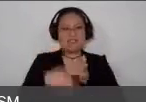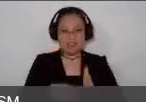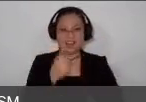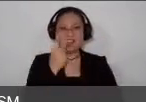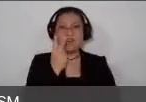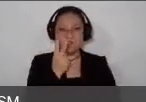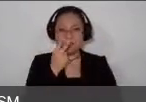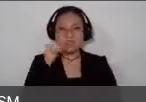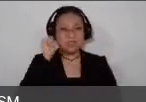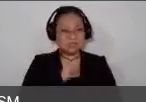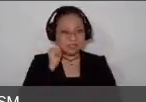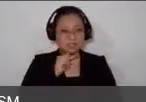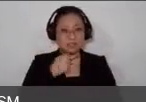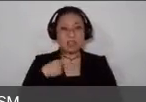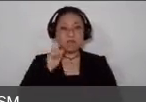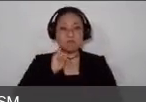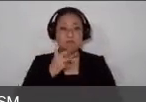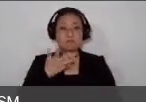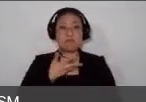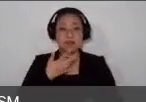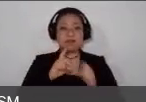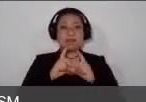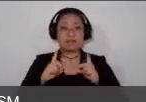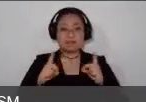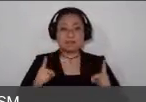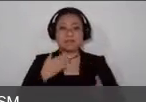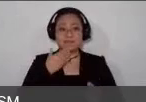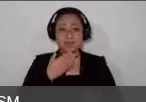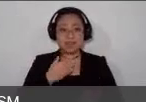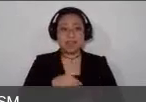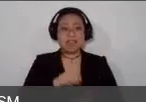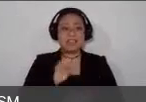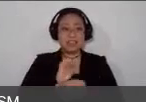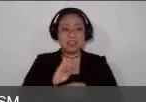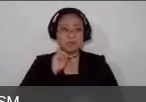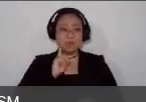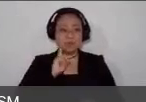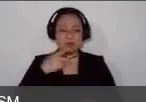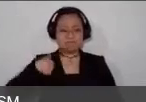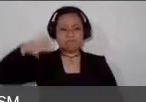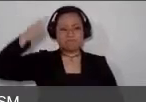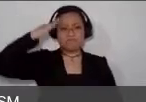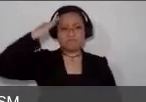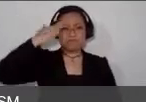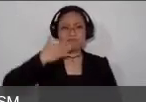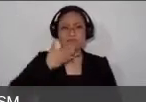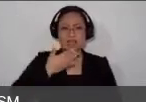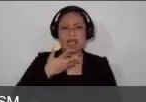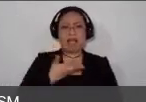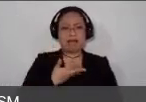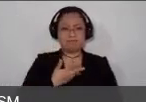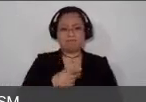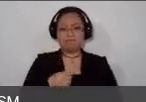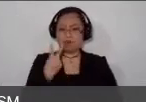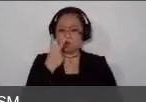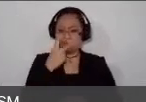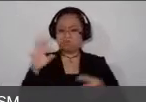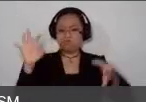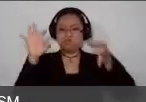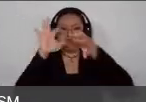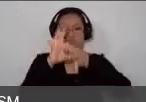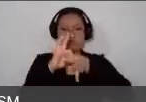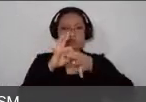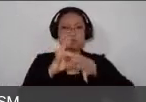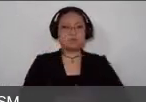por eso que en el liderazgo de la mujer tiene que tener su sello